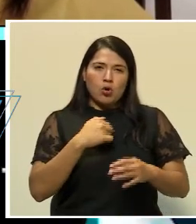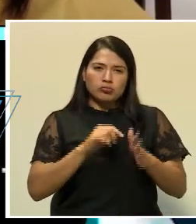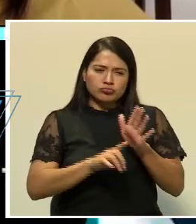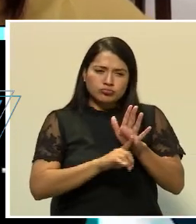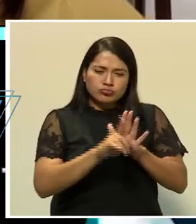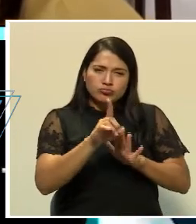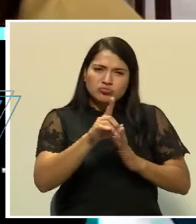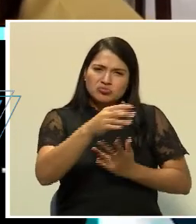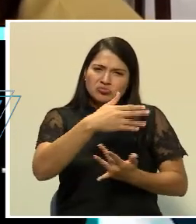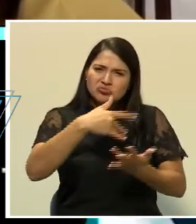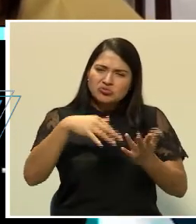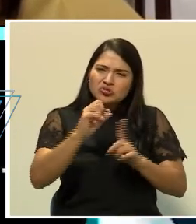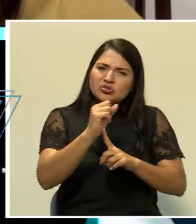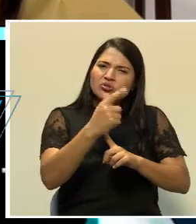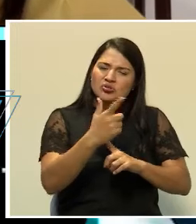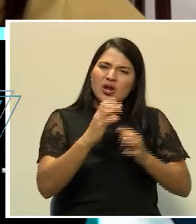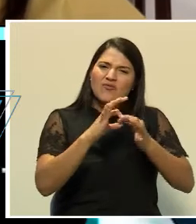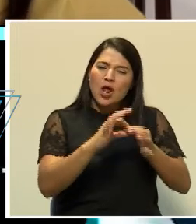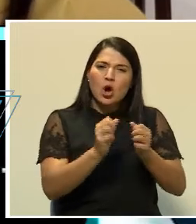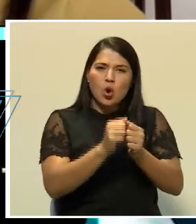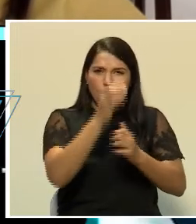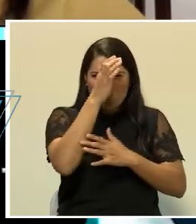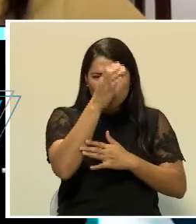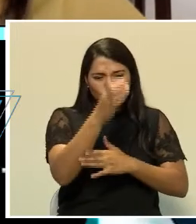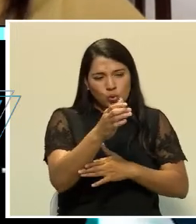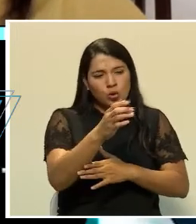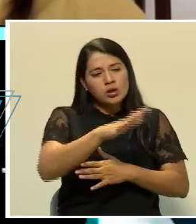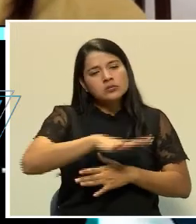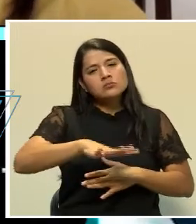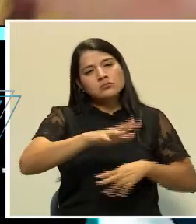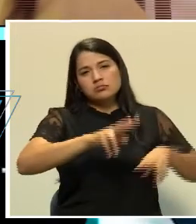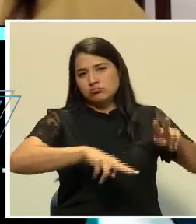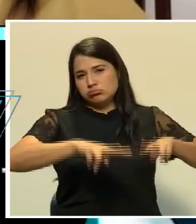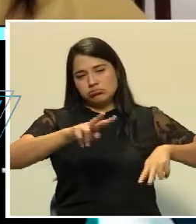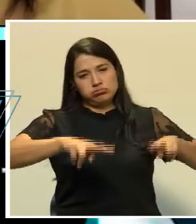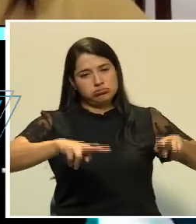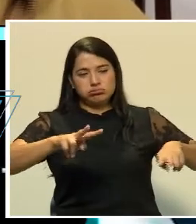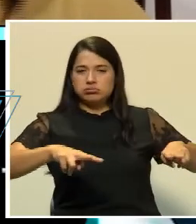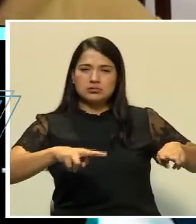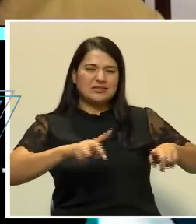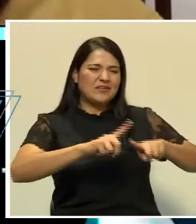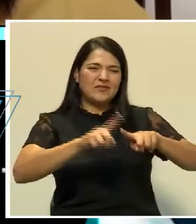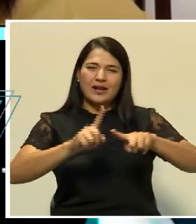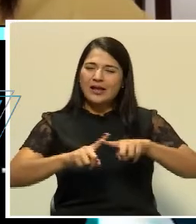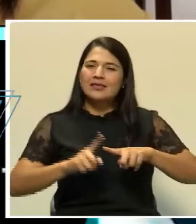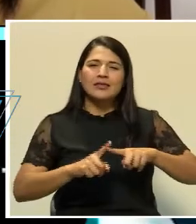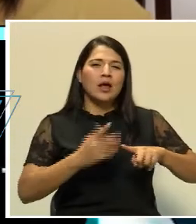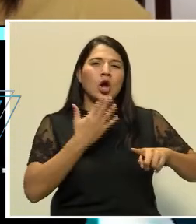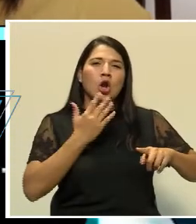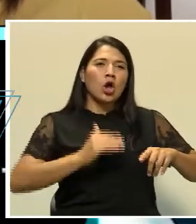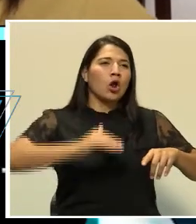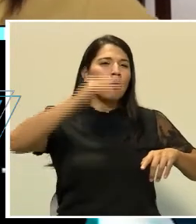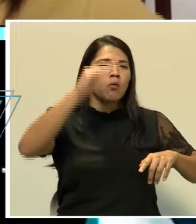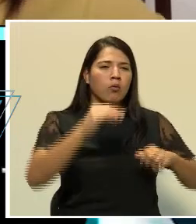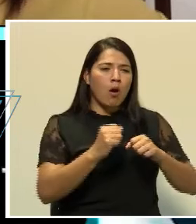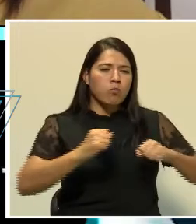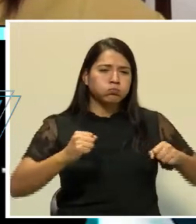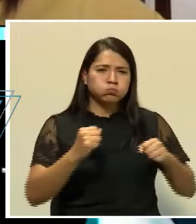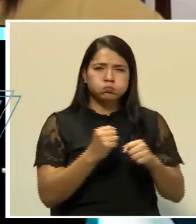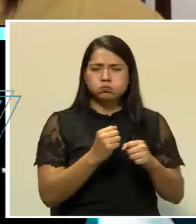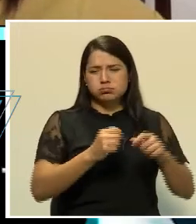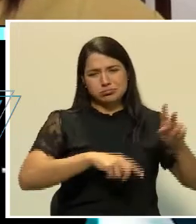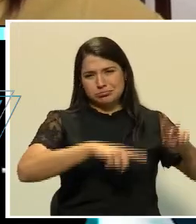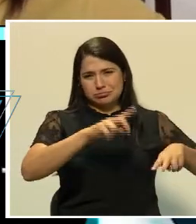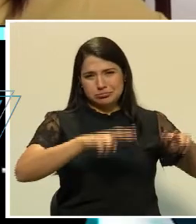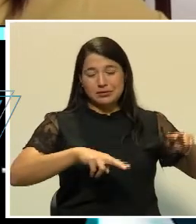círculo social relacionado con cultura, la población es muy diversa, ¿verdad? Hay gente de todos tipos, colores, tamaños, formas, figuras, y por eso yo